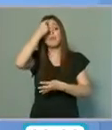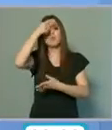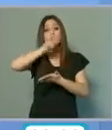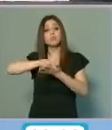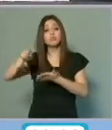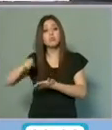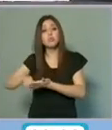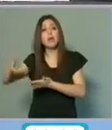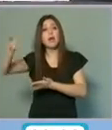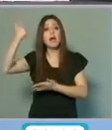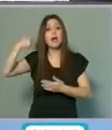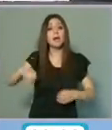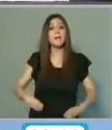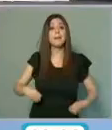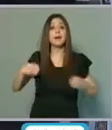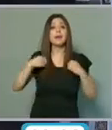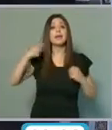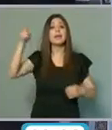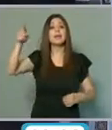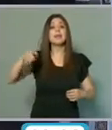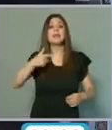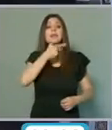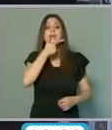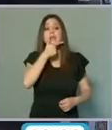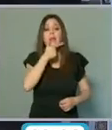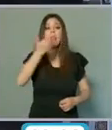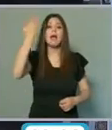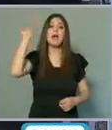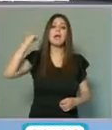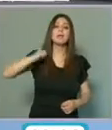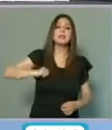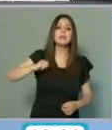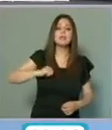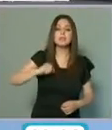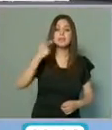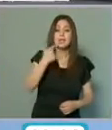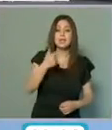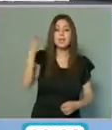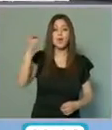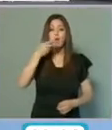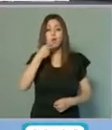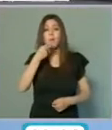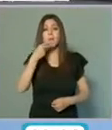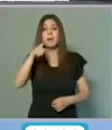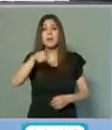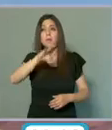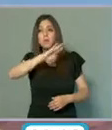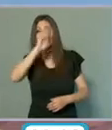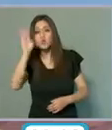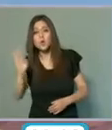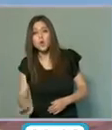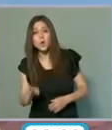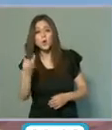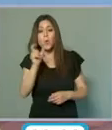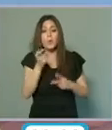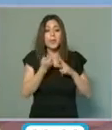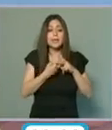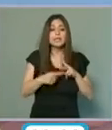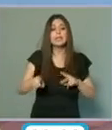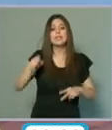que habitaban Inglaterra antes del siglo VII. Beda el Venerable murió a principios del siglo